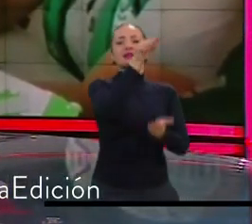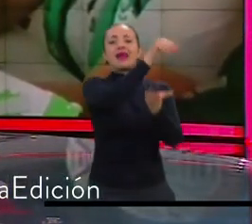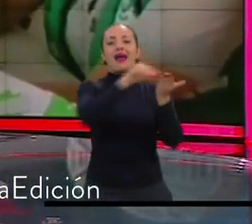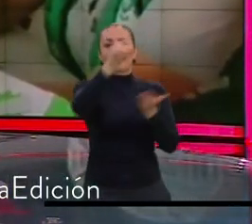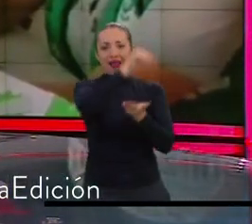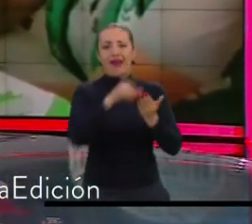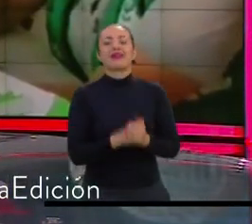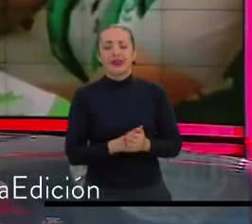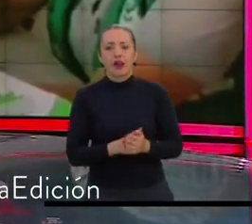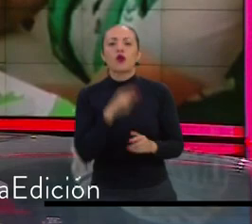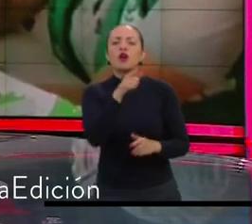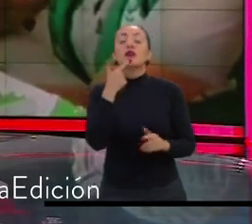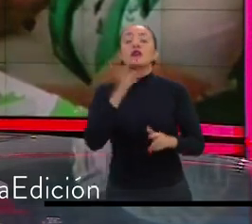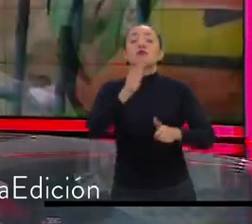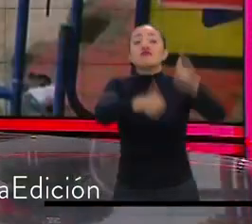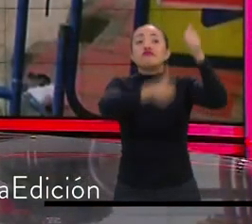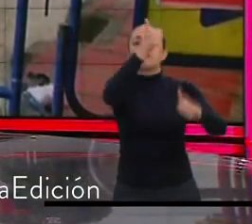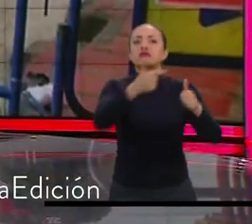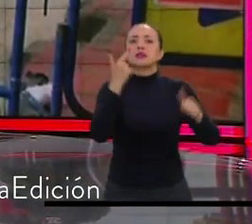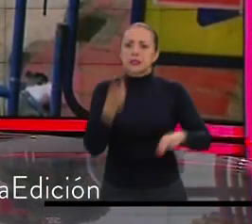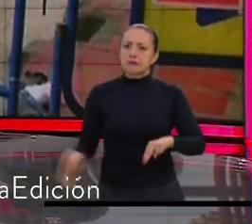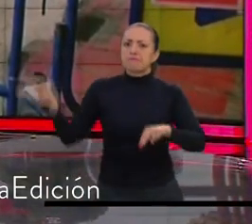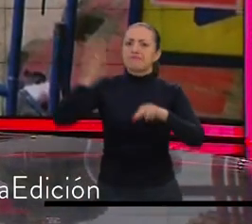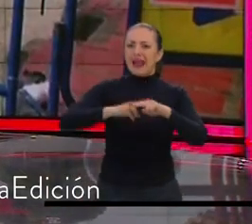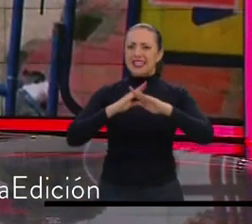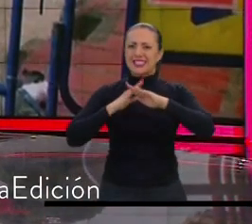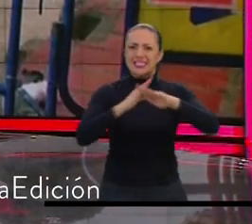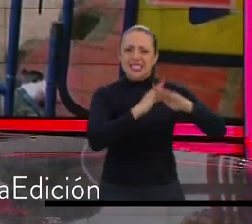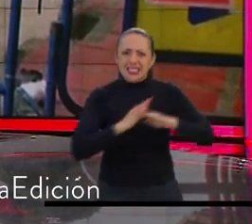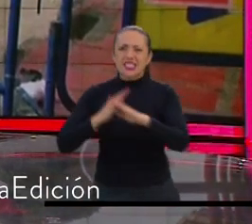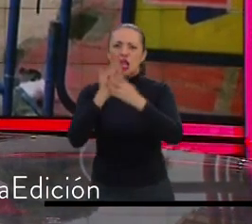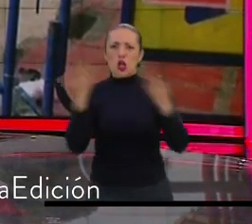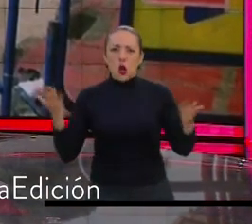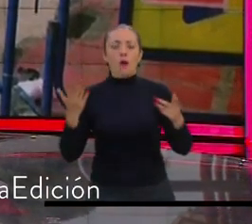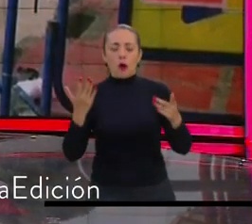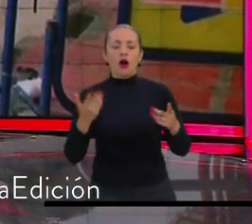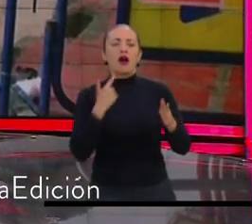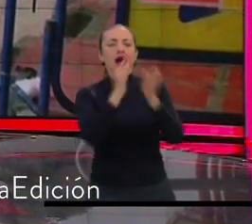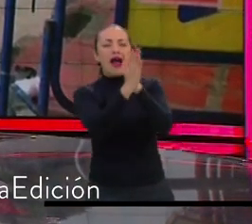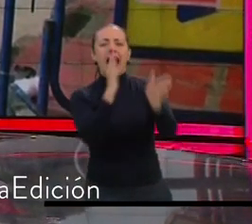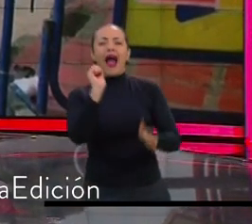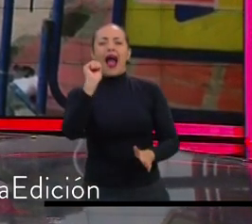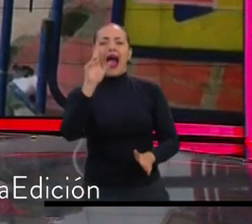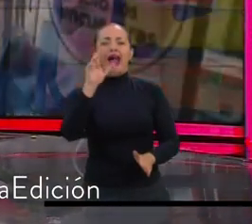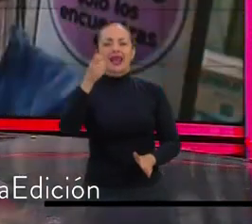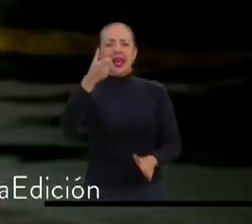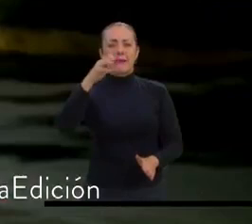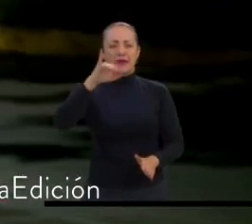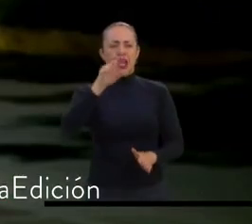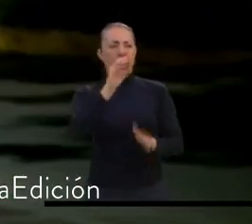Las autoridades dicen que han extremado las medidas de prevención. Argemiro Pien, usted nos amplía. Buenas noches.